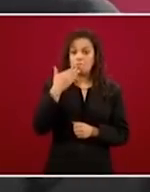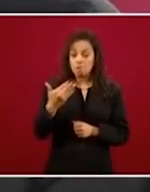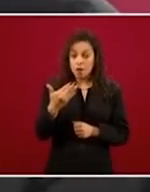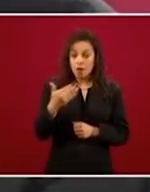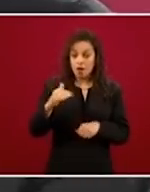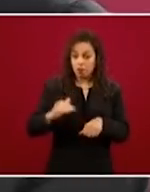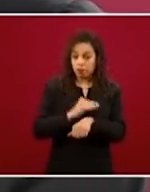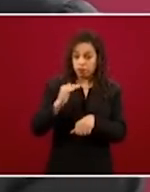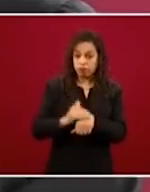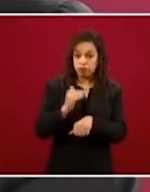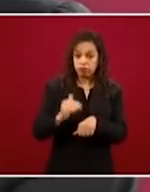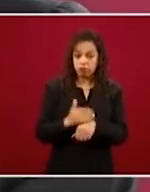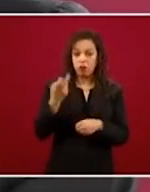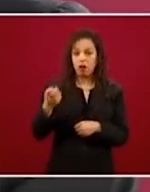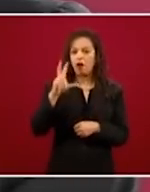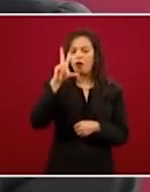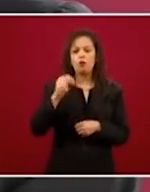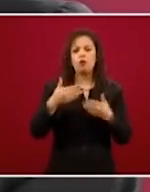entraba